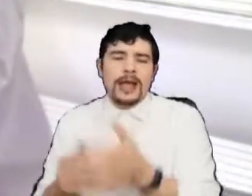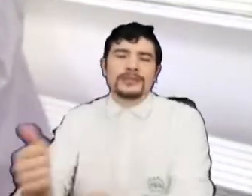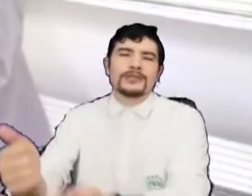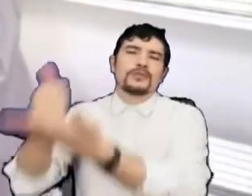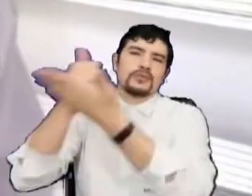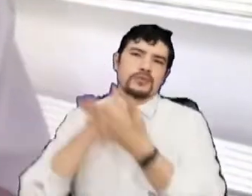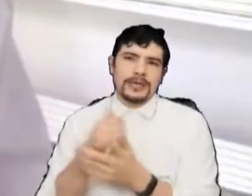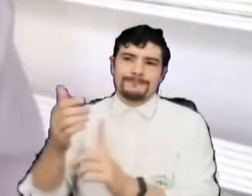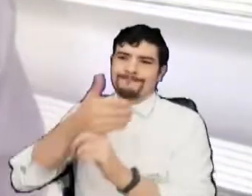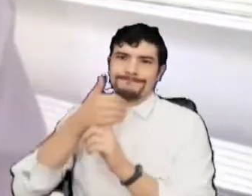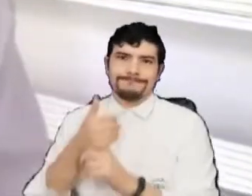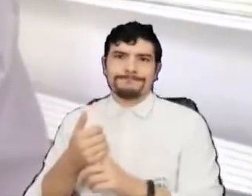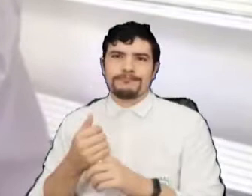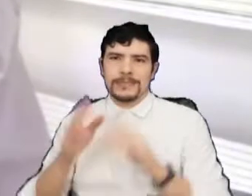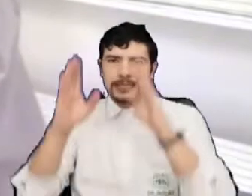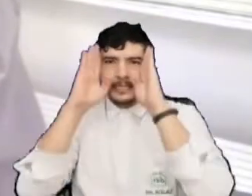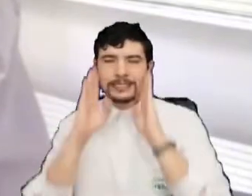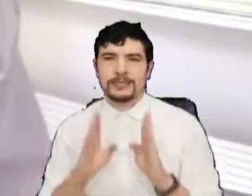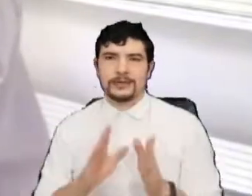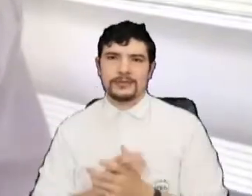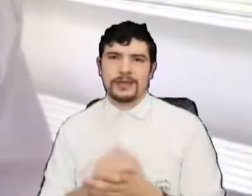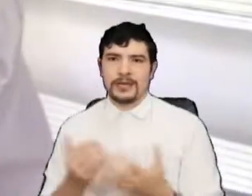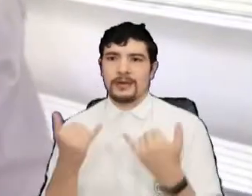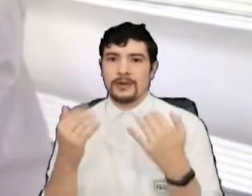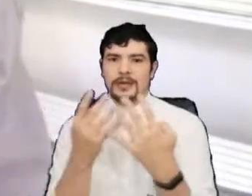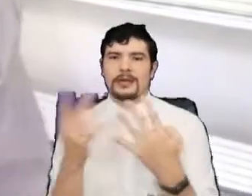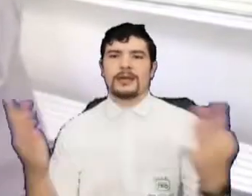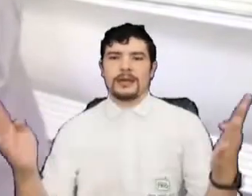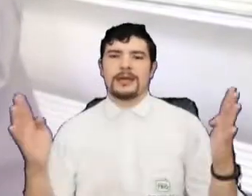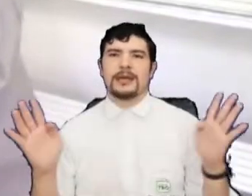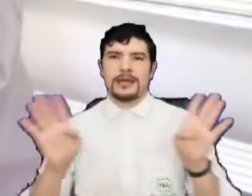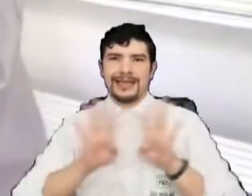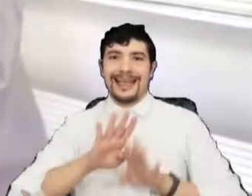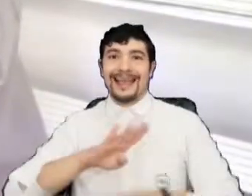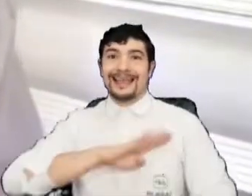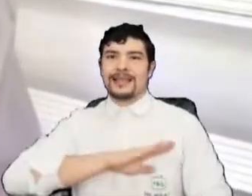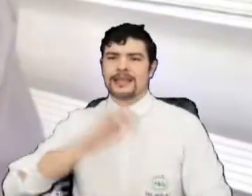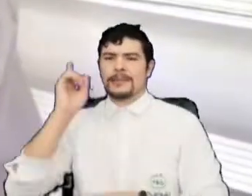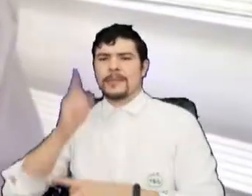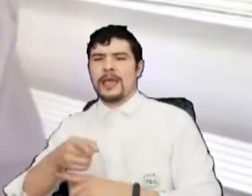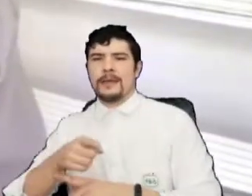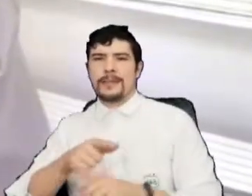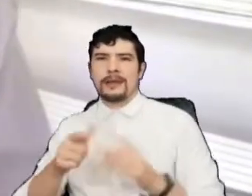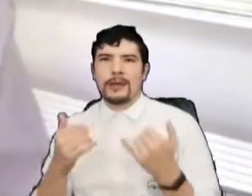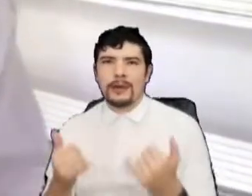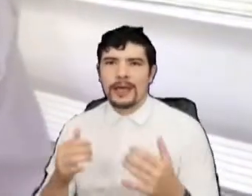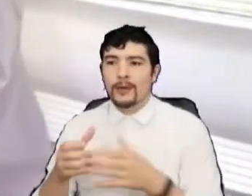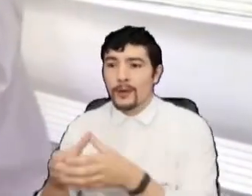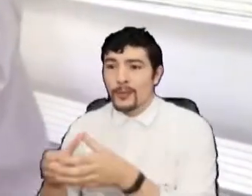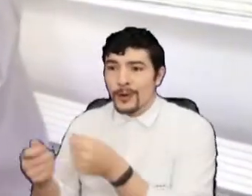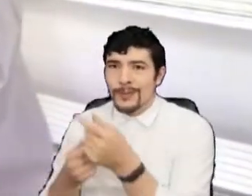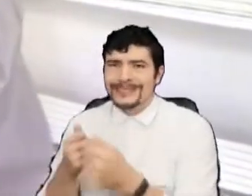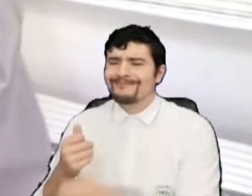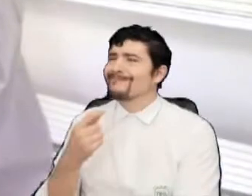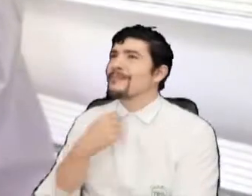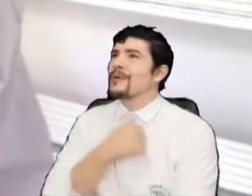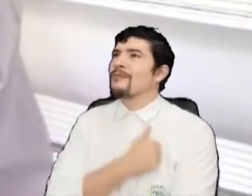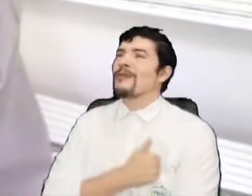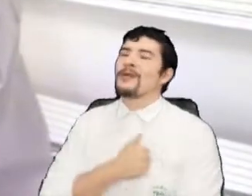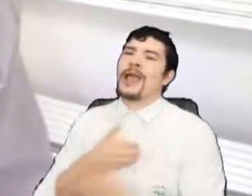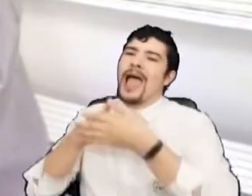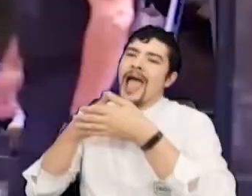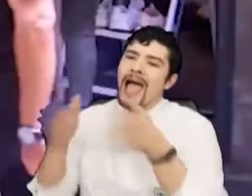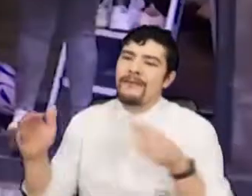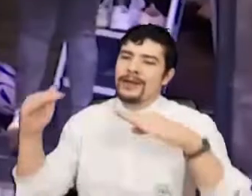medida de cerrar el perímetro del Parque Santander. Los comerciantes aseguran que las pérdidas son incalculables, incluso han tenido que entregar